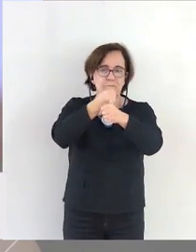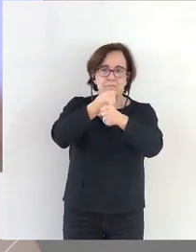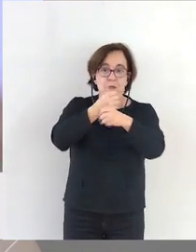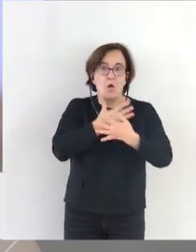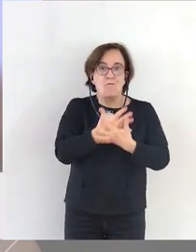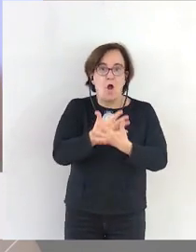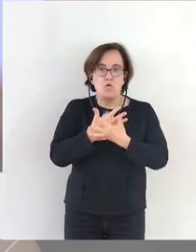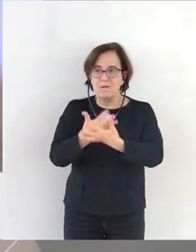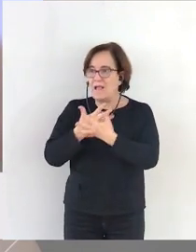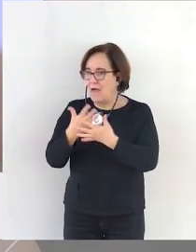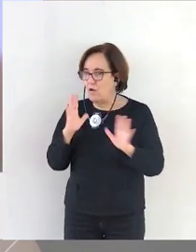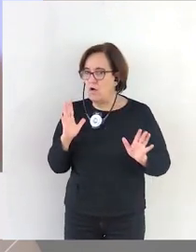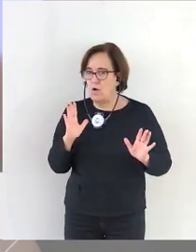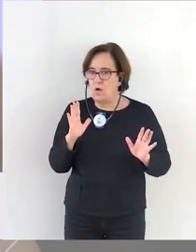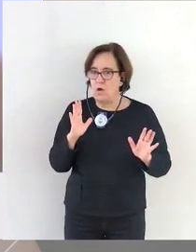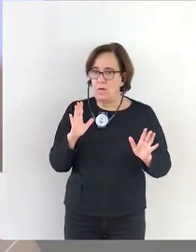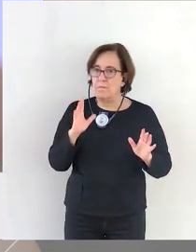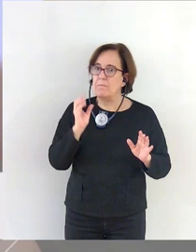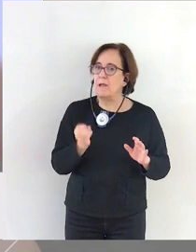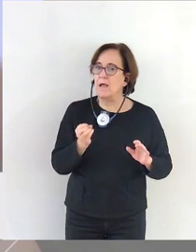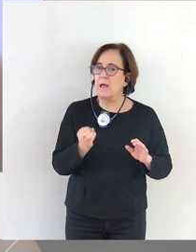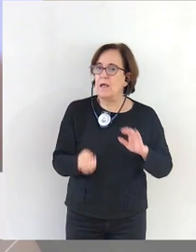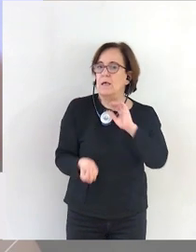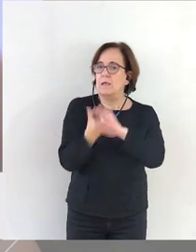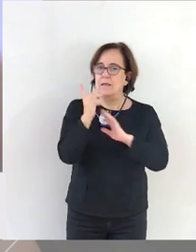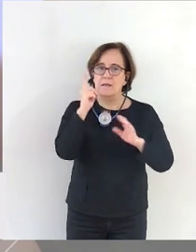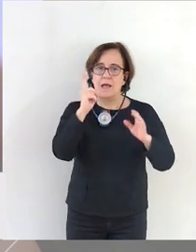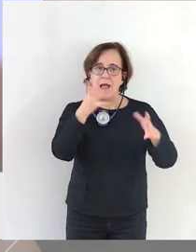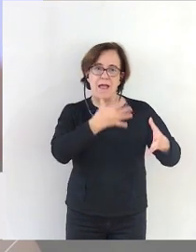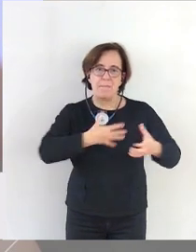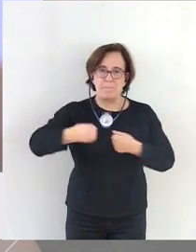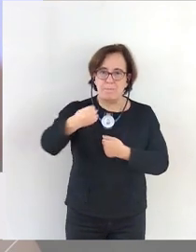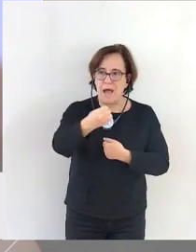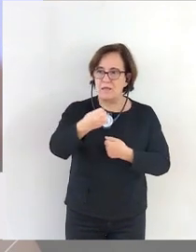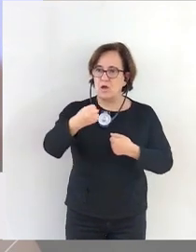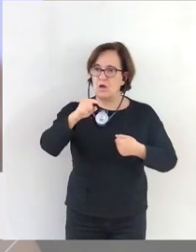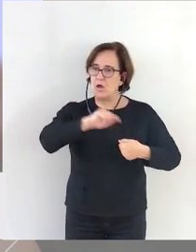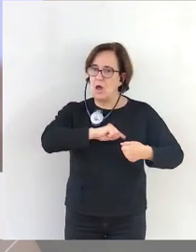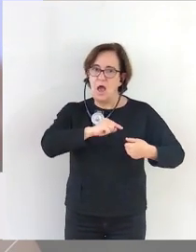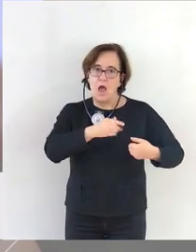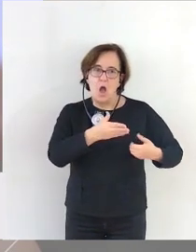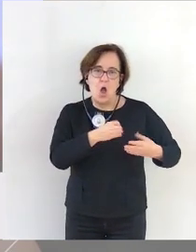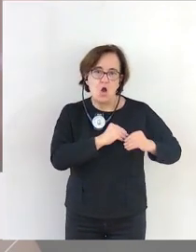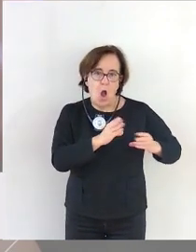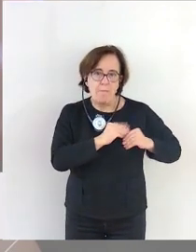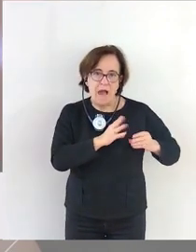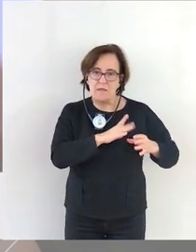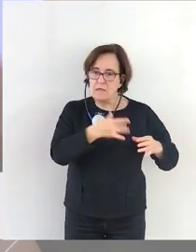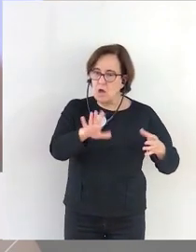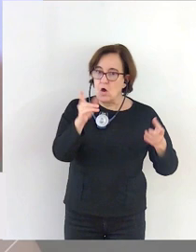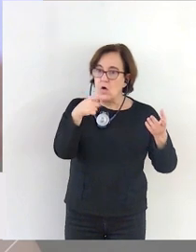voluntariado para crear esta especie de empatía de compasión con sociedades